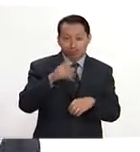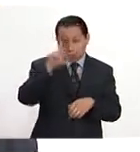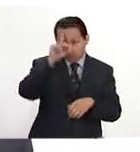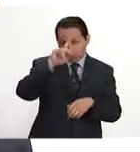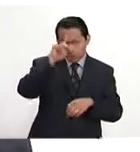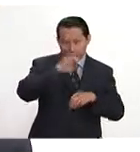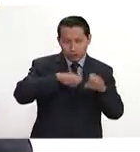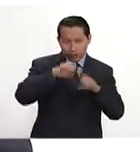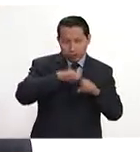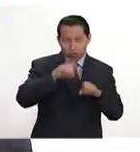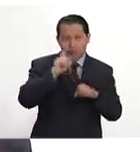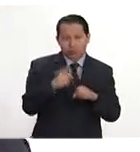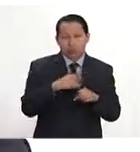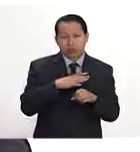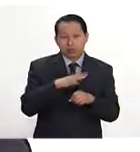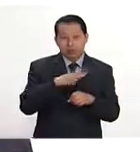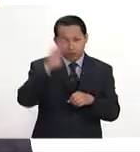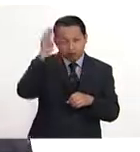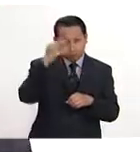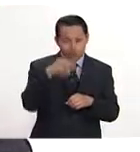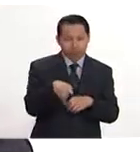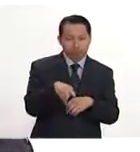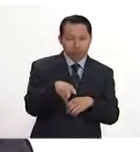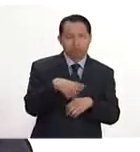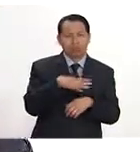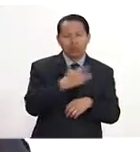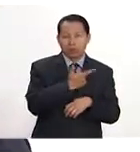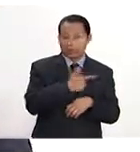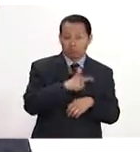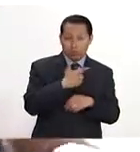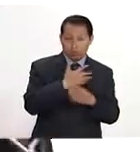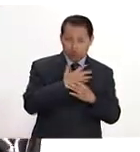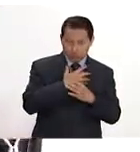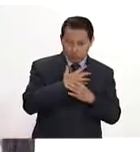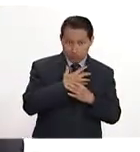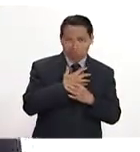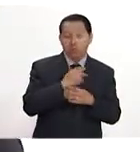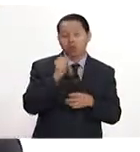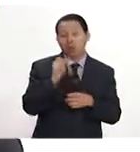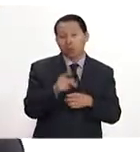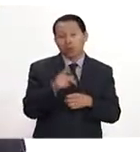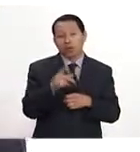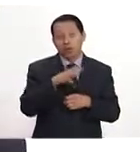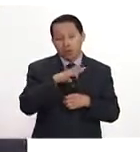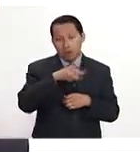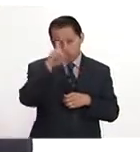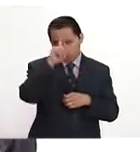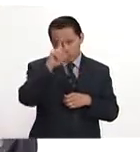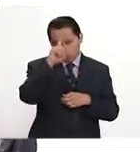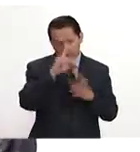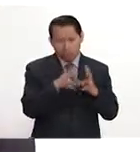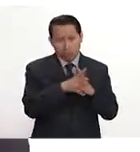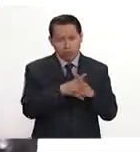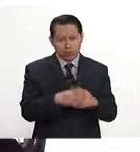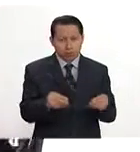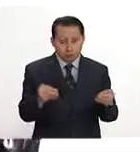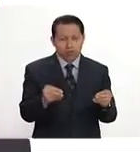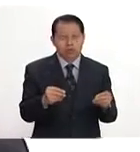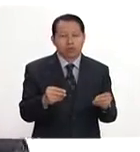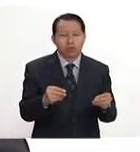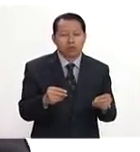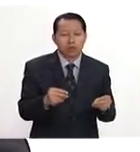empresarial, lo que a la postre detonó que Donald Trump dijo, no les gusta lo que yo digo, pues disuelvo el consejo. Claro, no, terrible. O